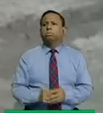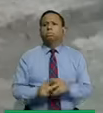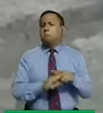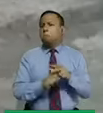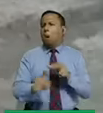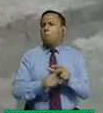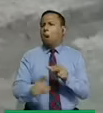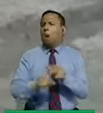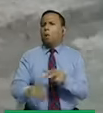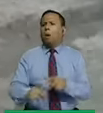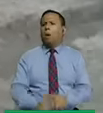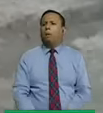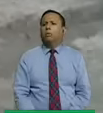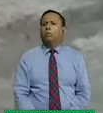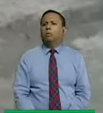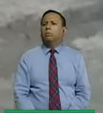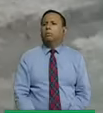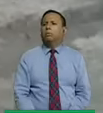¡Dale con tu madre!